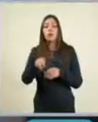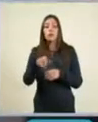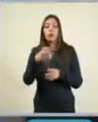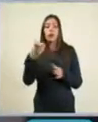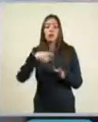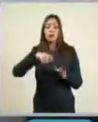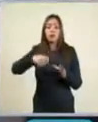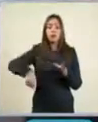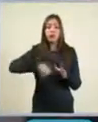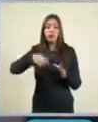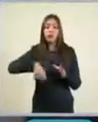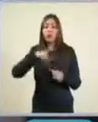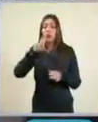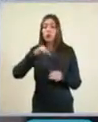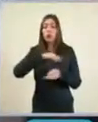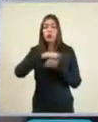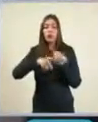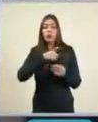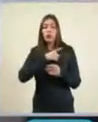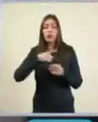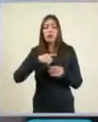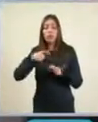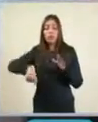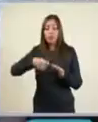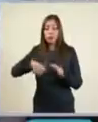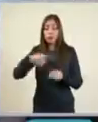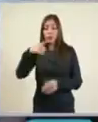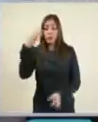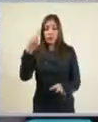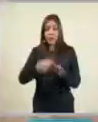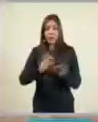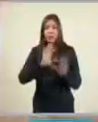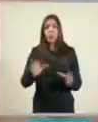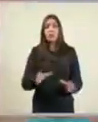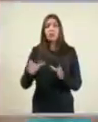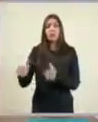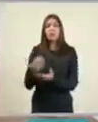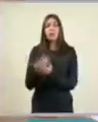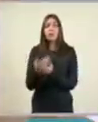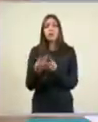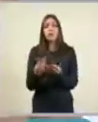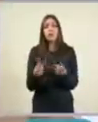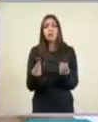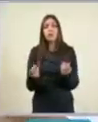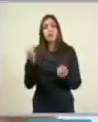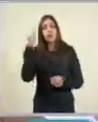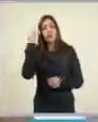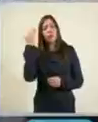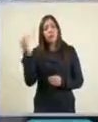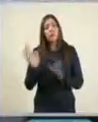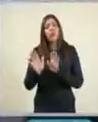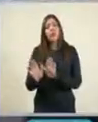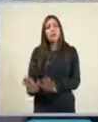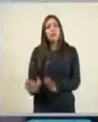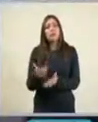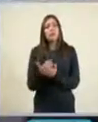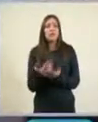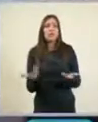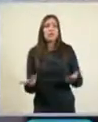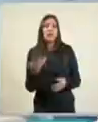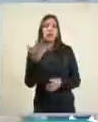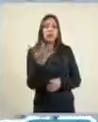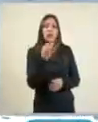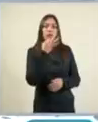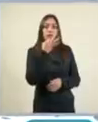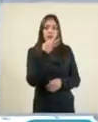tomar la mezcla, no me van a salir. Tengo que dejarla reposando, ¿ok? Ah. De aquel lado yo ya tengo una hecha. ¿Cuánto tiempo le reposamos? Unos